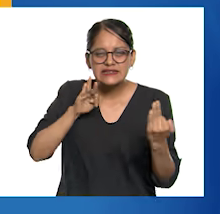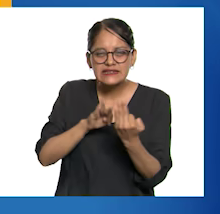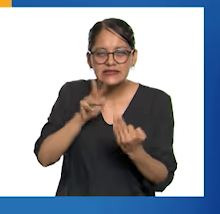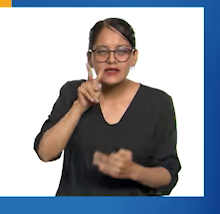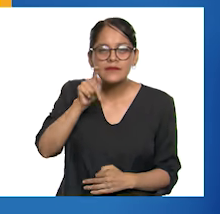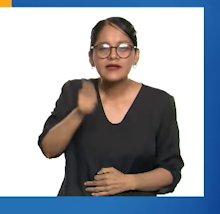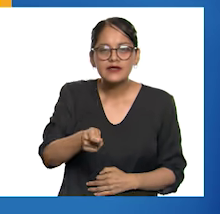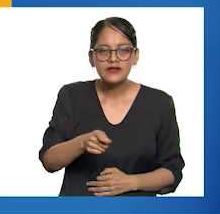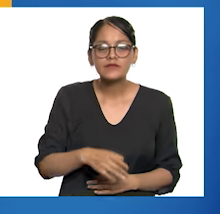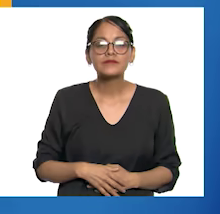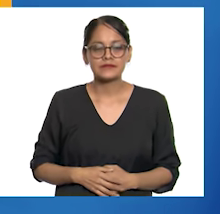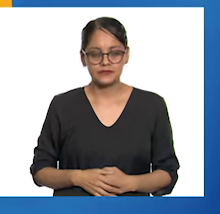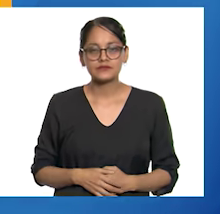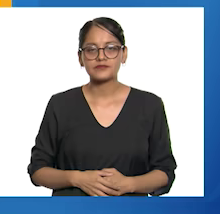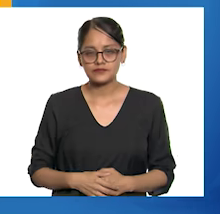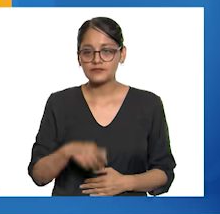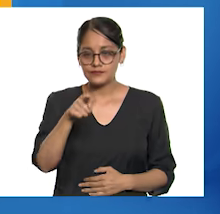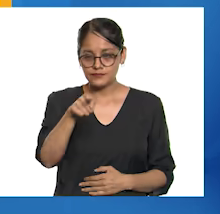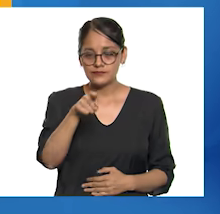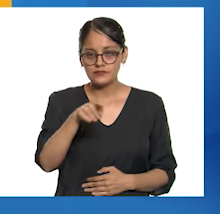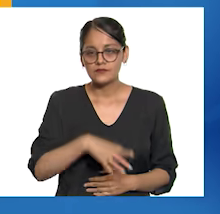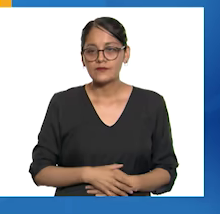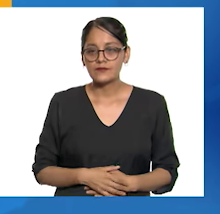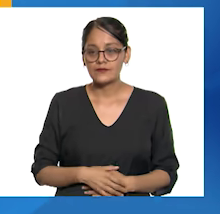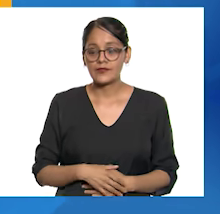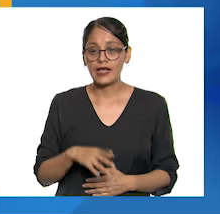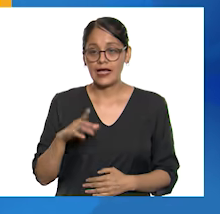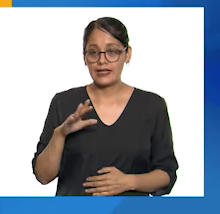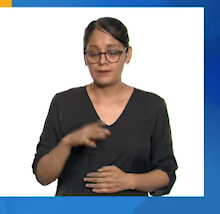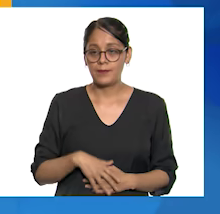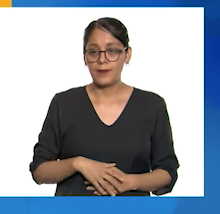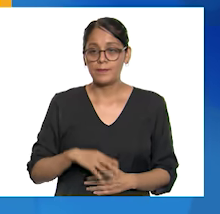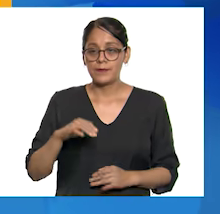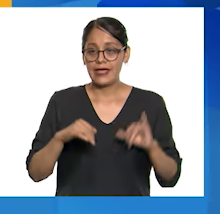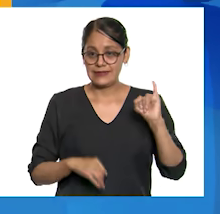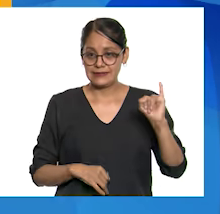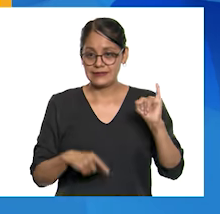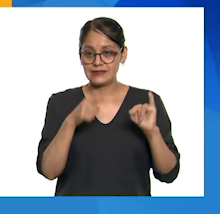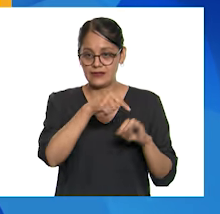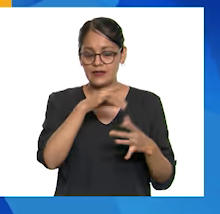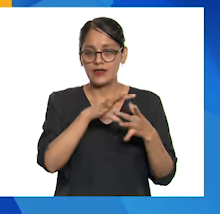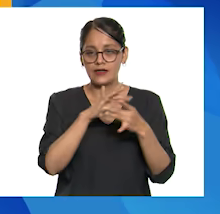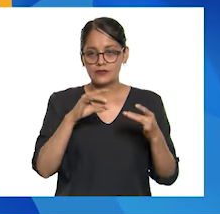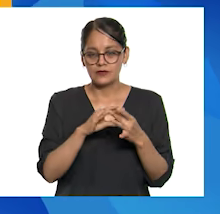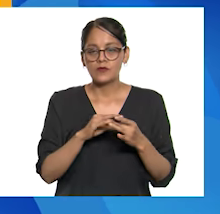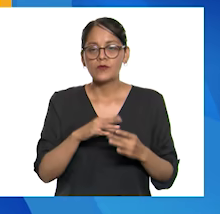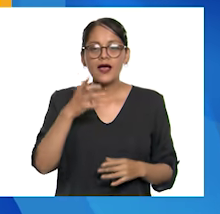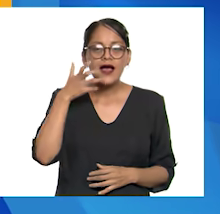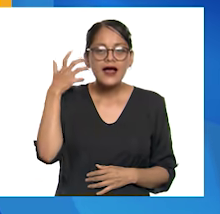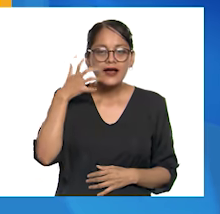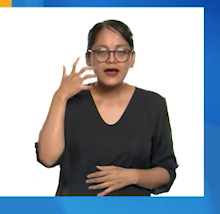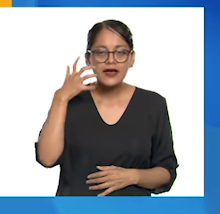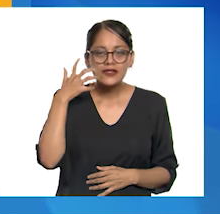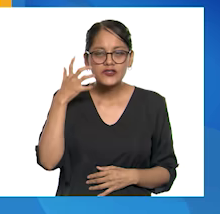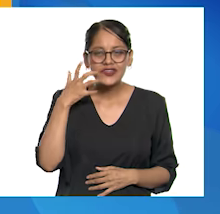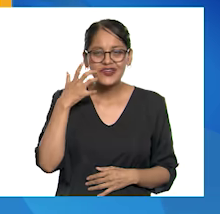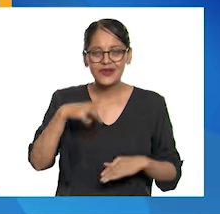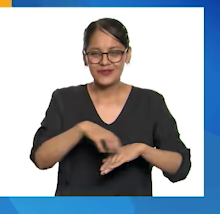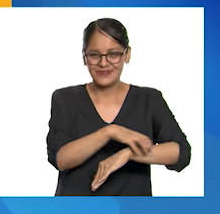cerca. Ahí están. Del lado izquierdo tenemos la imagen del gato con botas